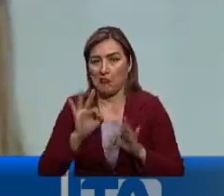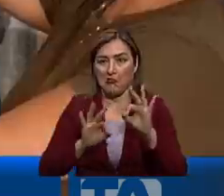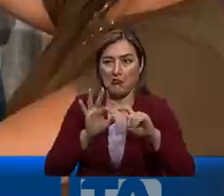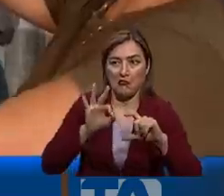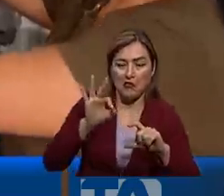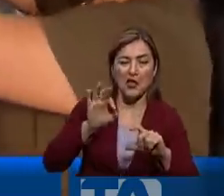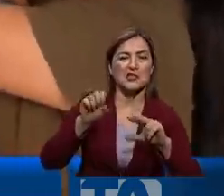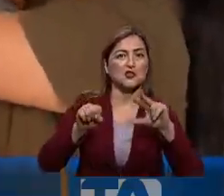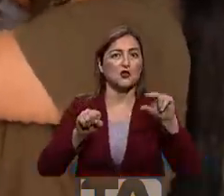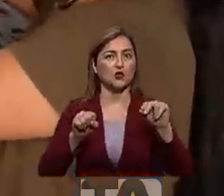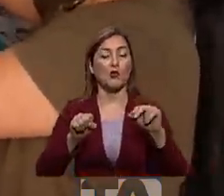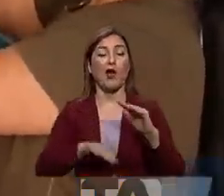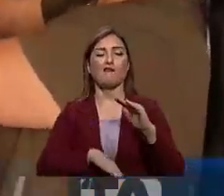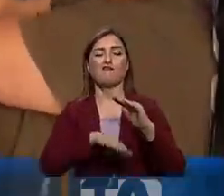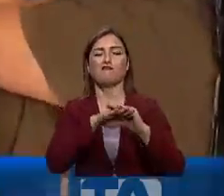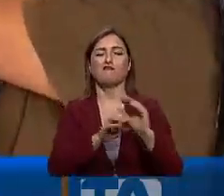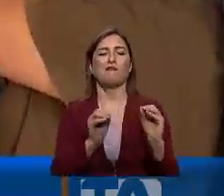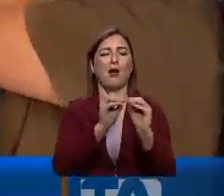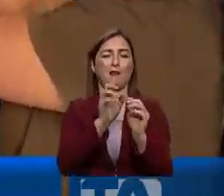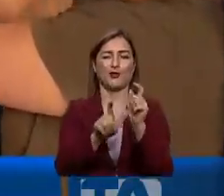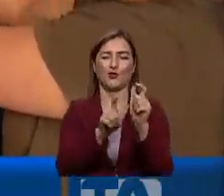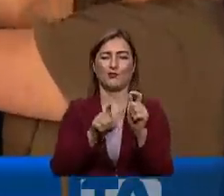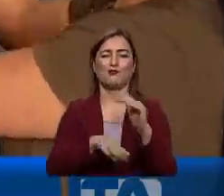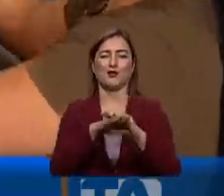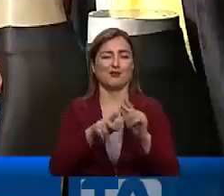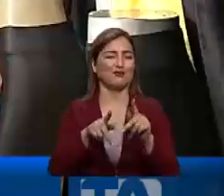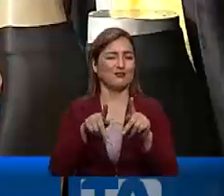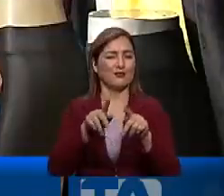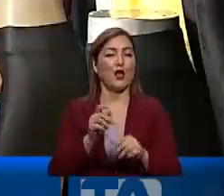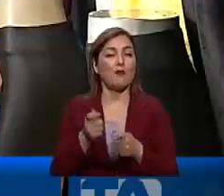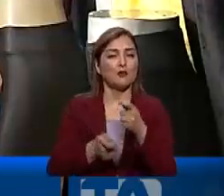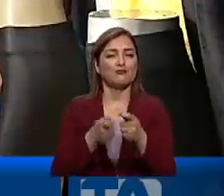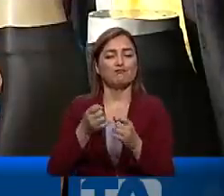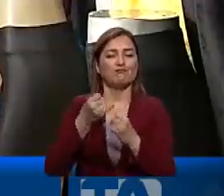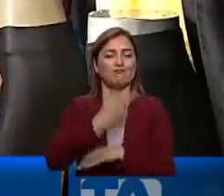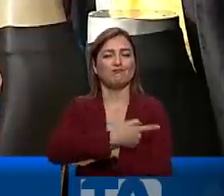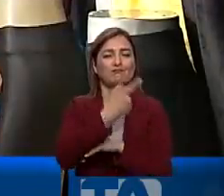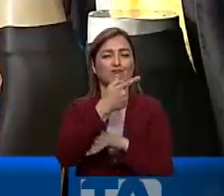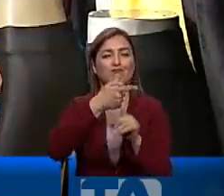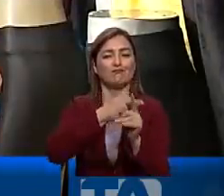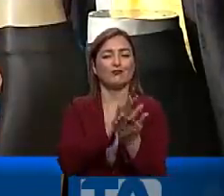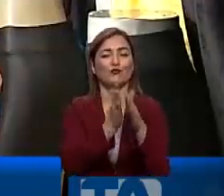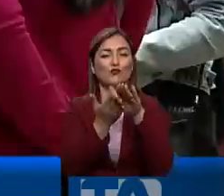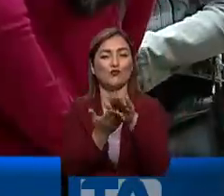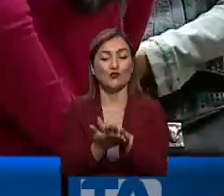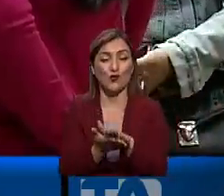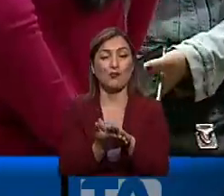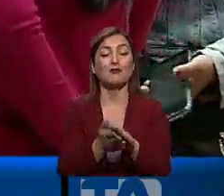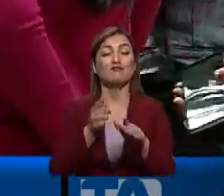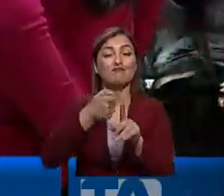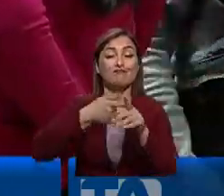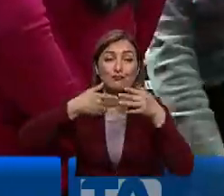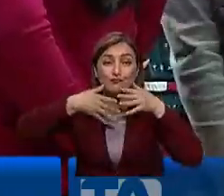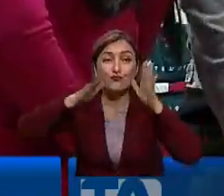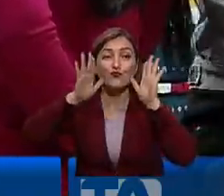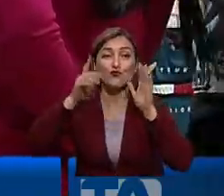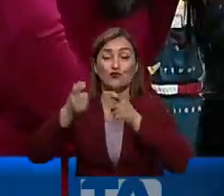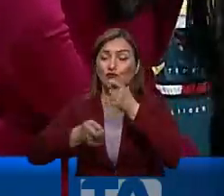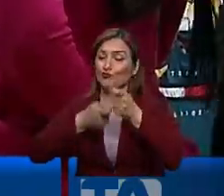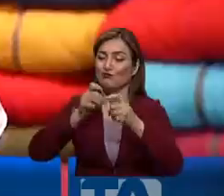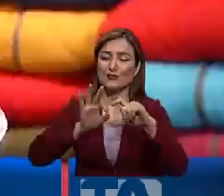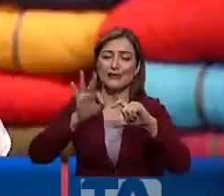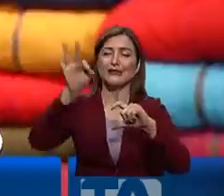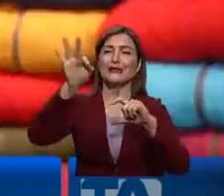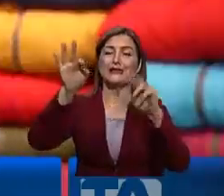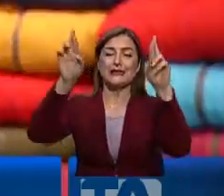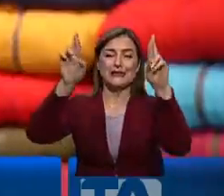mejor aforo. Mientras tanto, los comerciantes esperan que durante los últimos días de noviembre y durante todo diciembre, las ventas